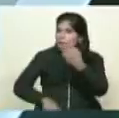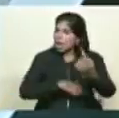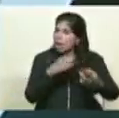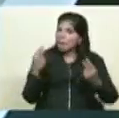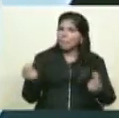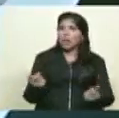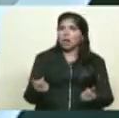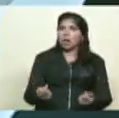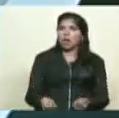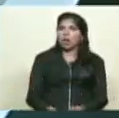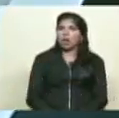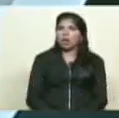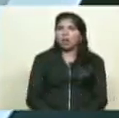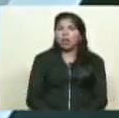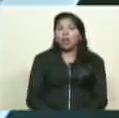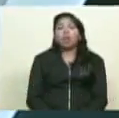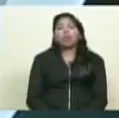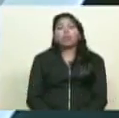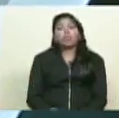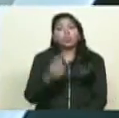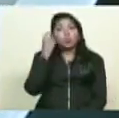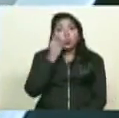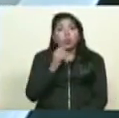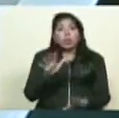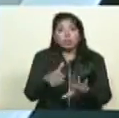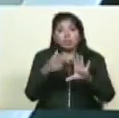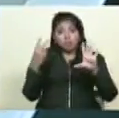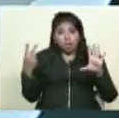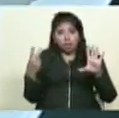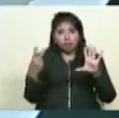Anzuategui, 17. Sucre, 17.